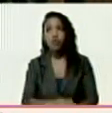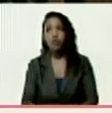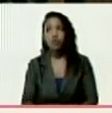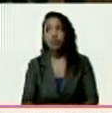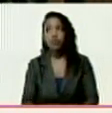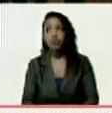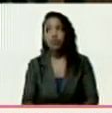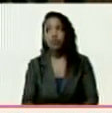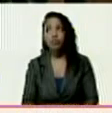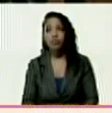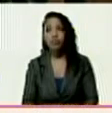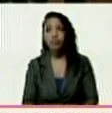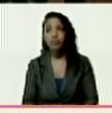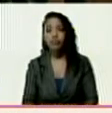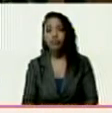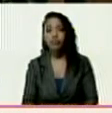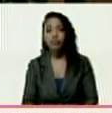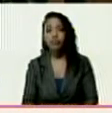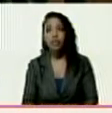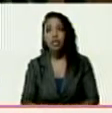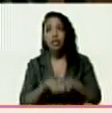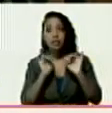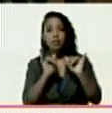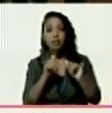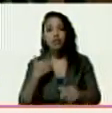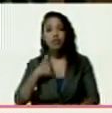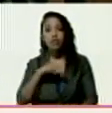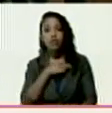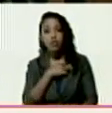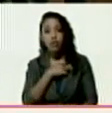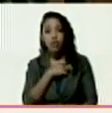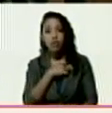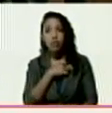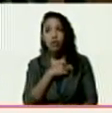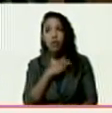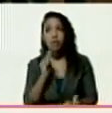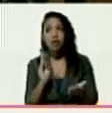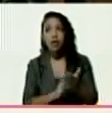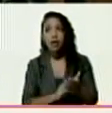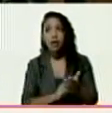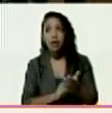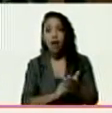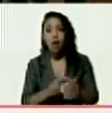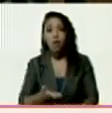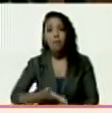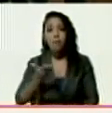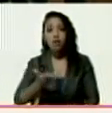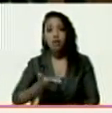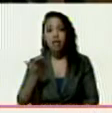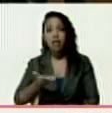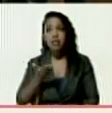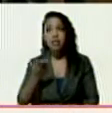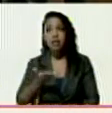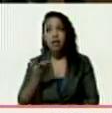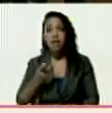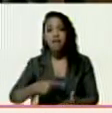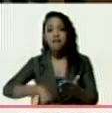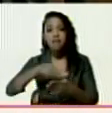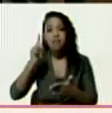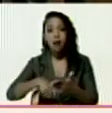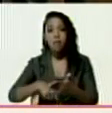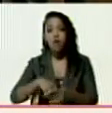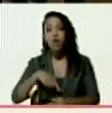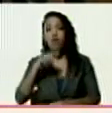Bueno, asimismo nosotros tenemos que destacar que lo importante es que todos firmamos ayer una